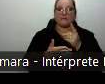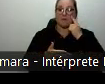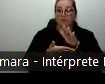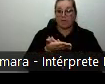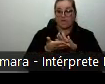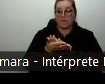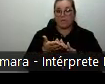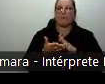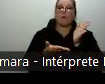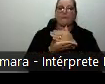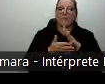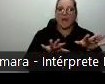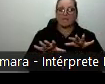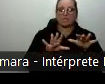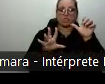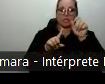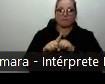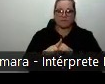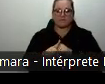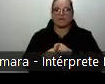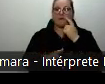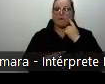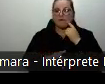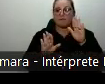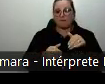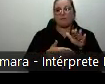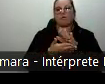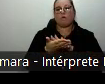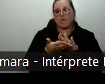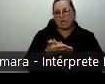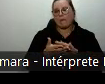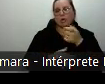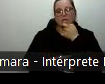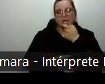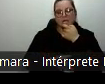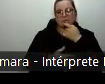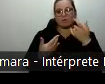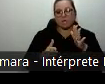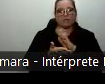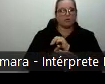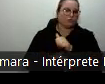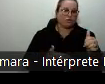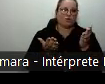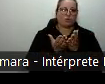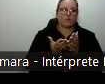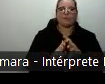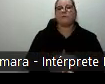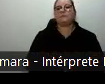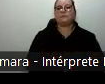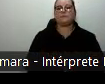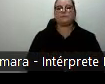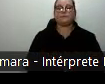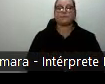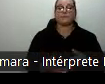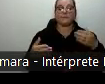plan de acción de 6 meses ya super simple vamos a seguir con este mismo ejemplo del inglés ya que todos nosotros hemos sido estudiantes la meta